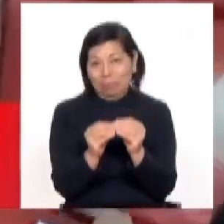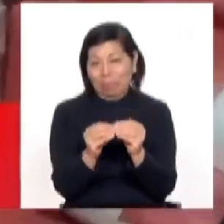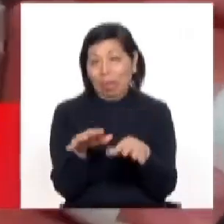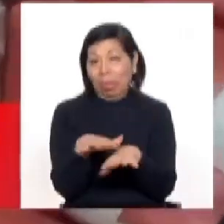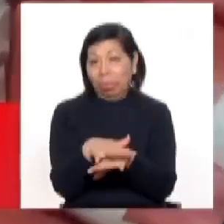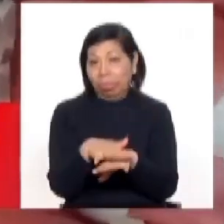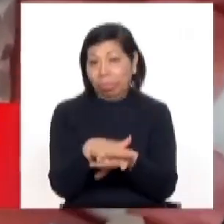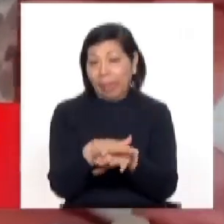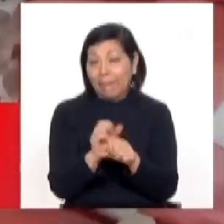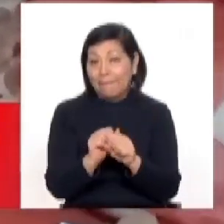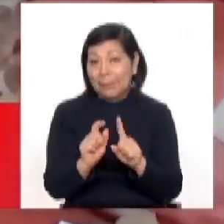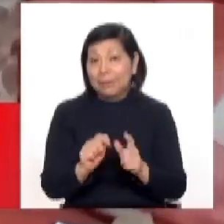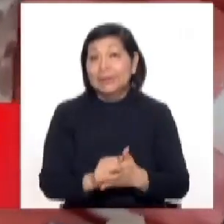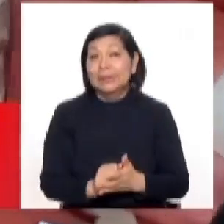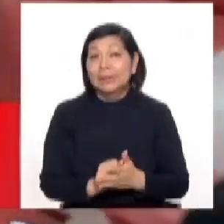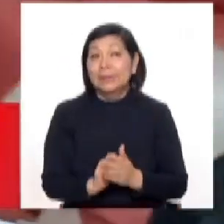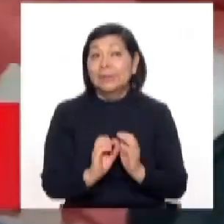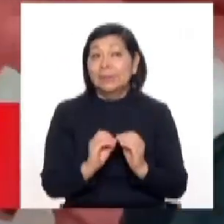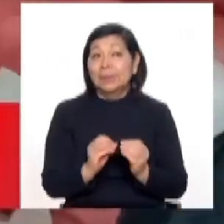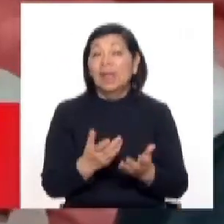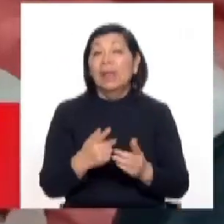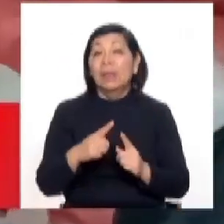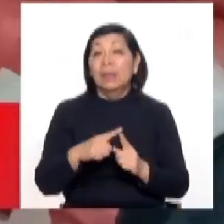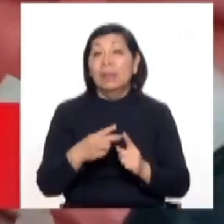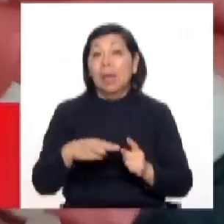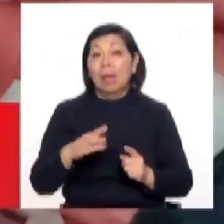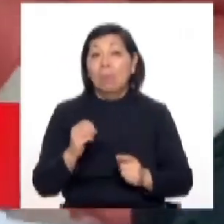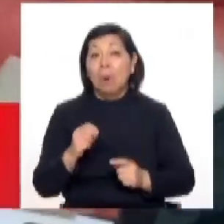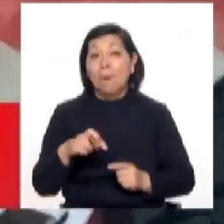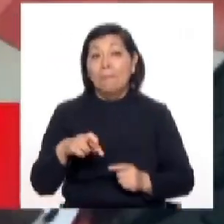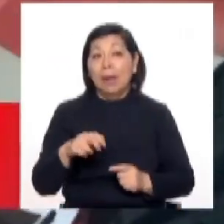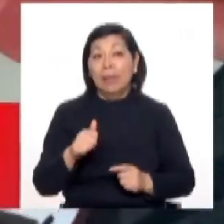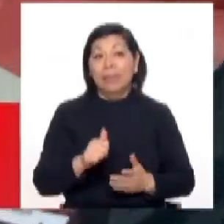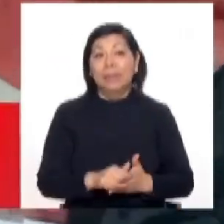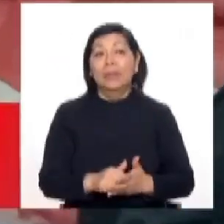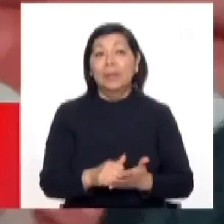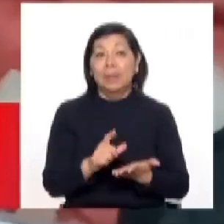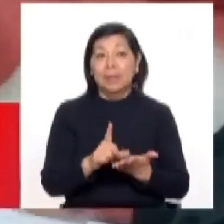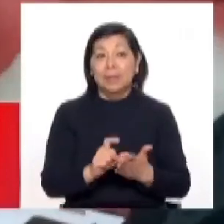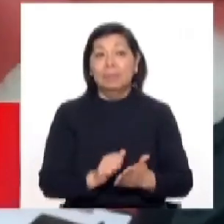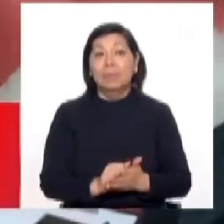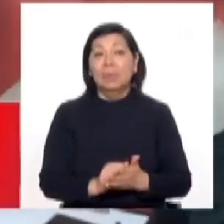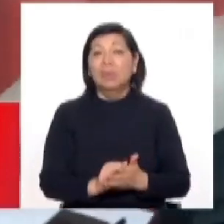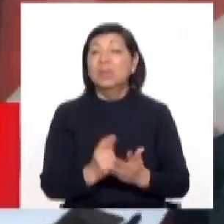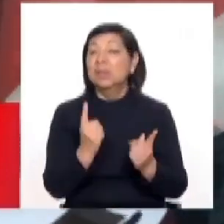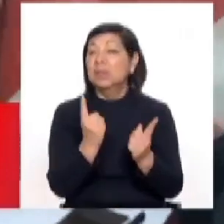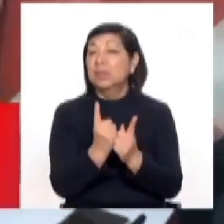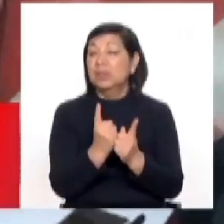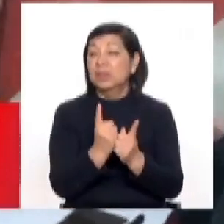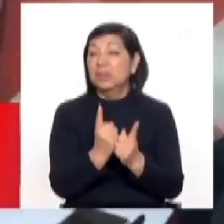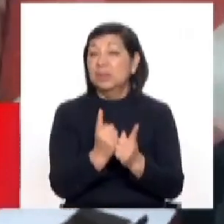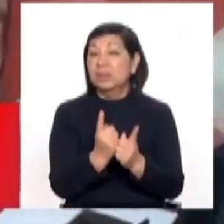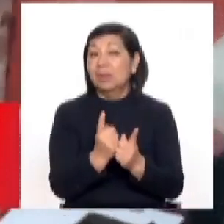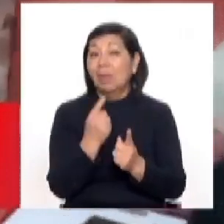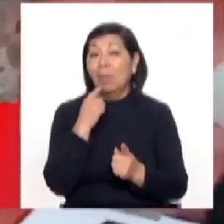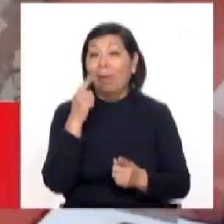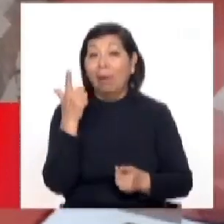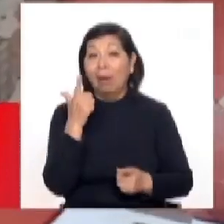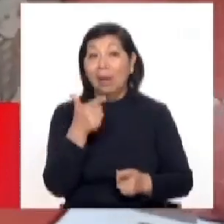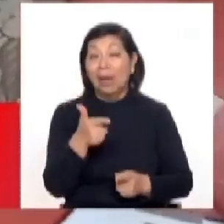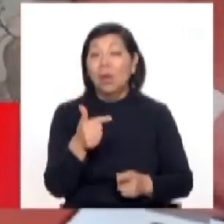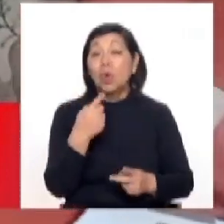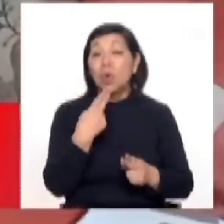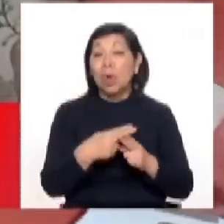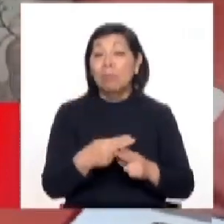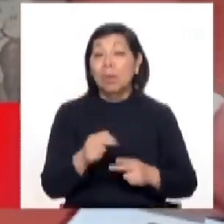Las detenciones preliminares se dieron en Tambopata, Iberia, Iñapari y Lima, entre las que se encuentra la presunta líder alias